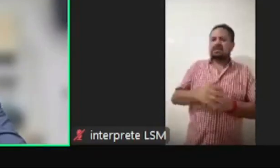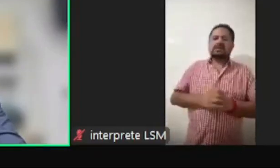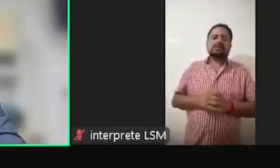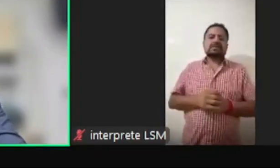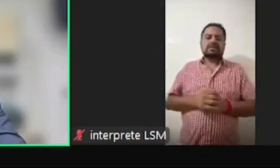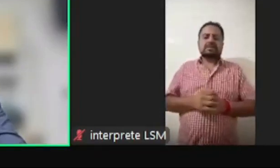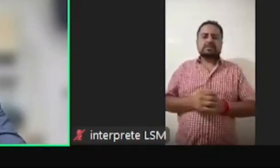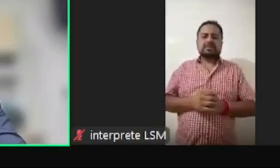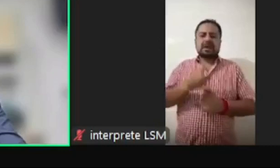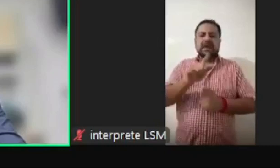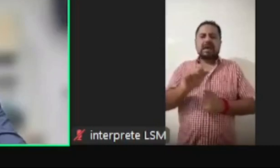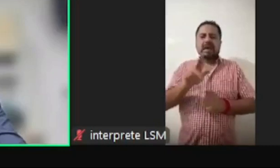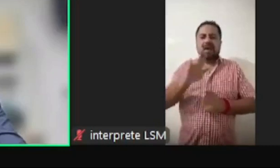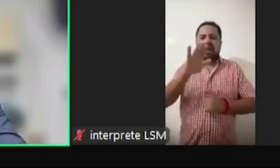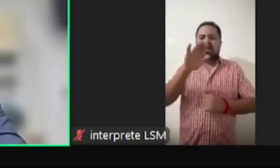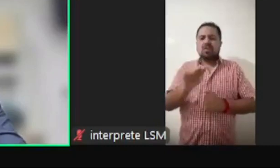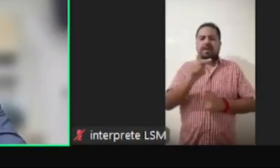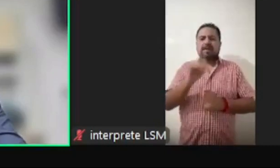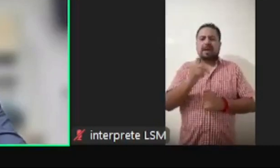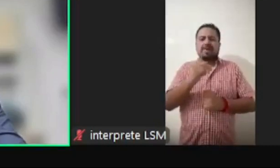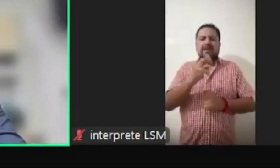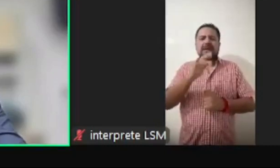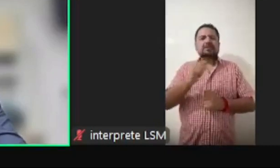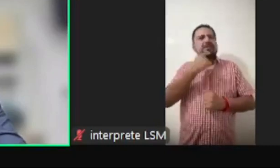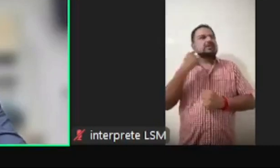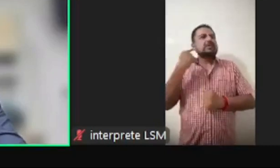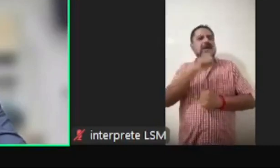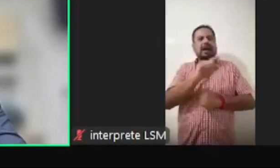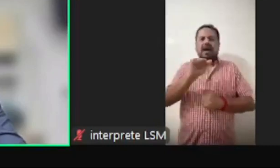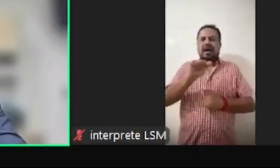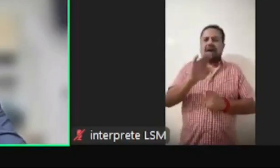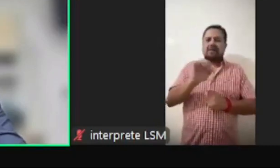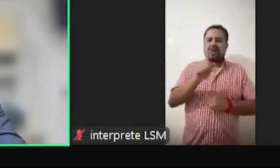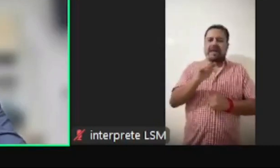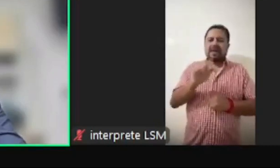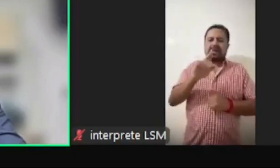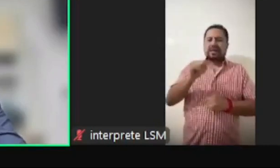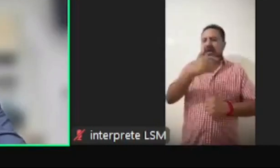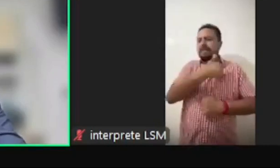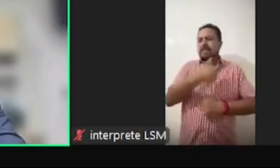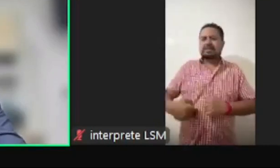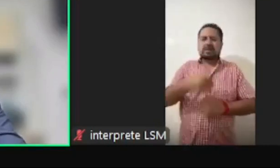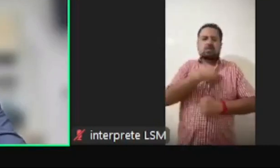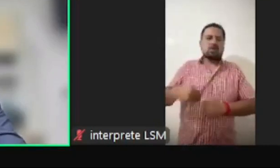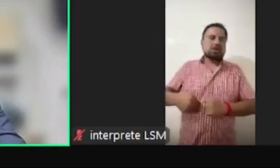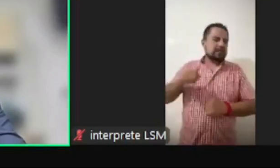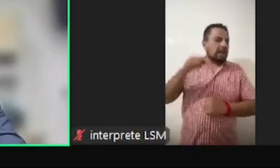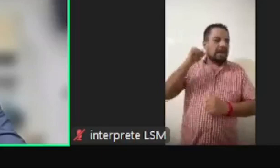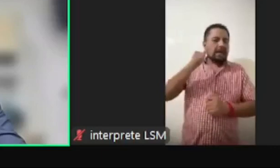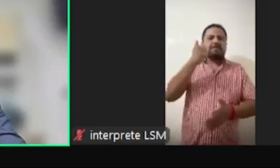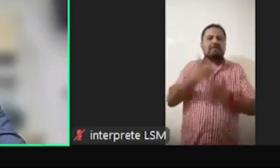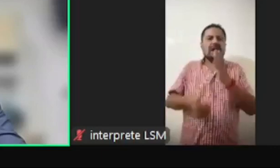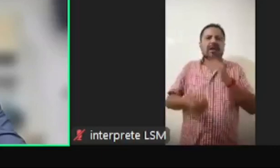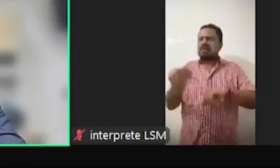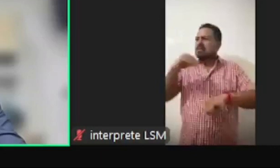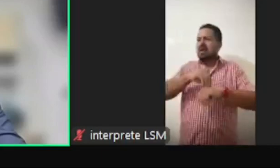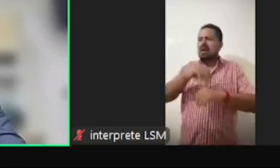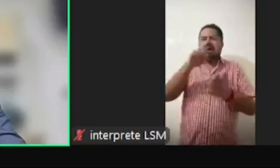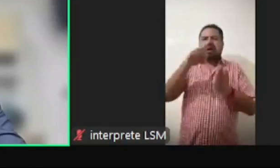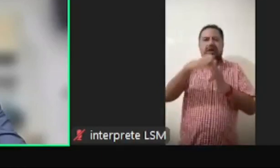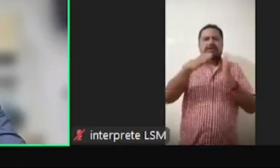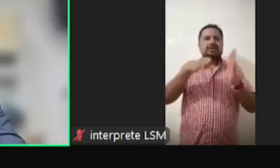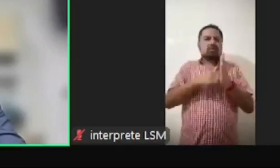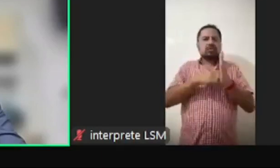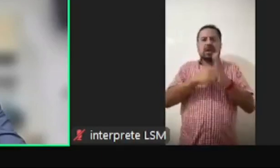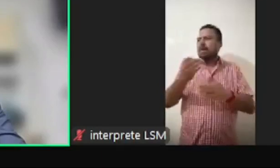Laura Patricia Caballero Rodríguez impugna el registro de Avelina López Rodríguez a la presidencia de Acapulco, pues no cumplió con las disposiciones estatutarias de Morena, así